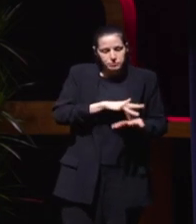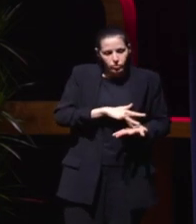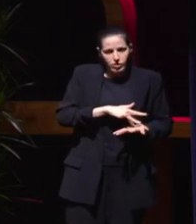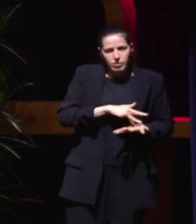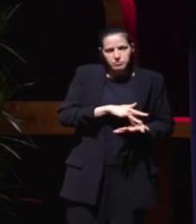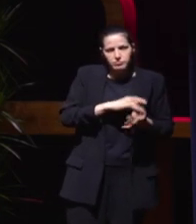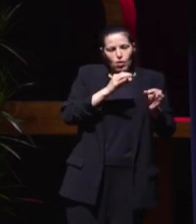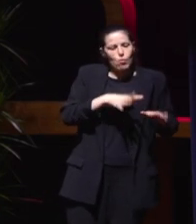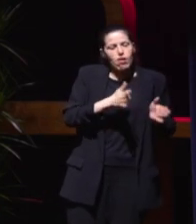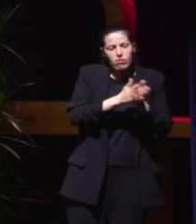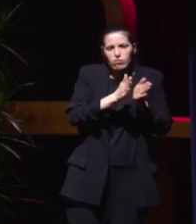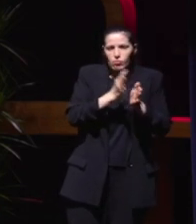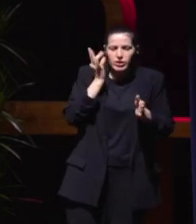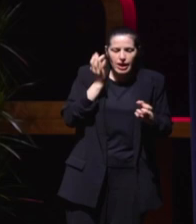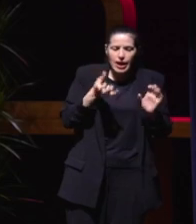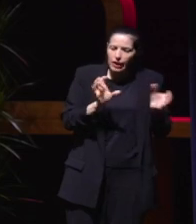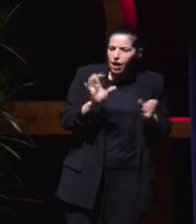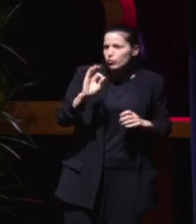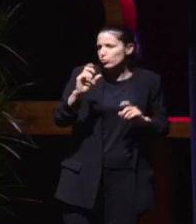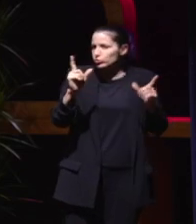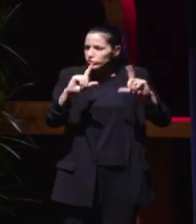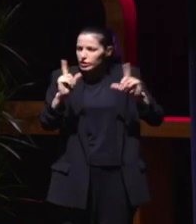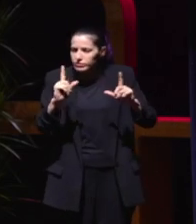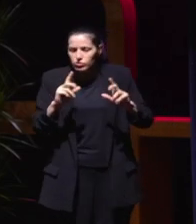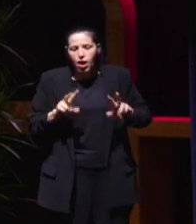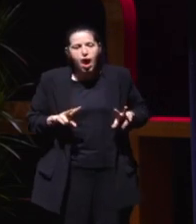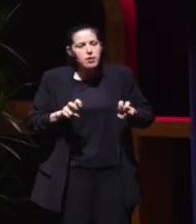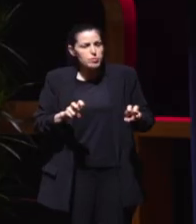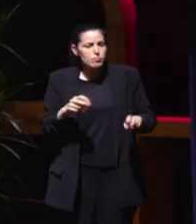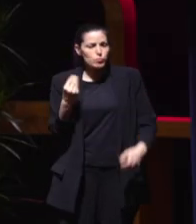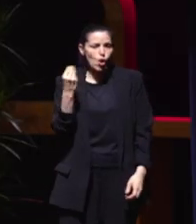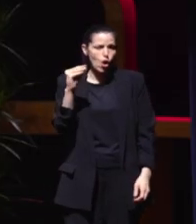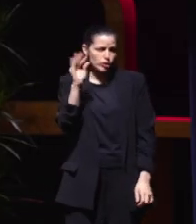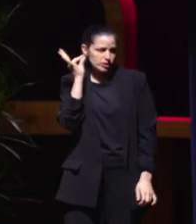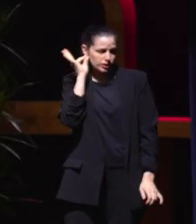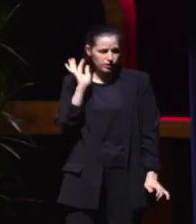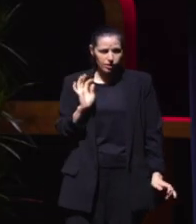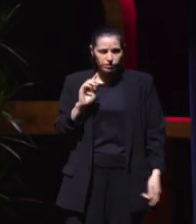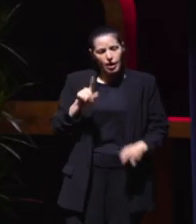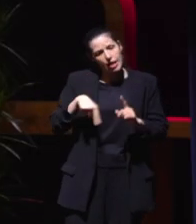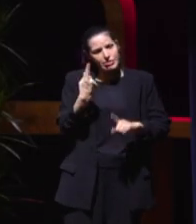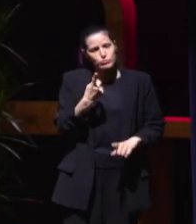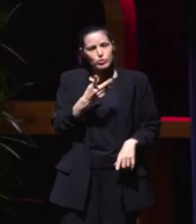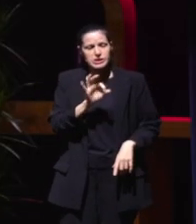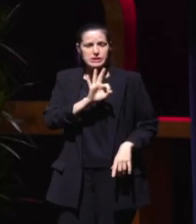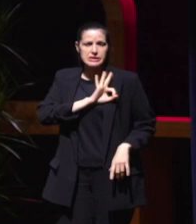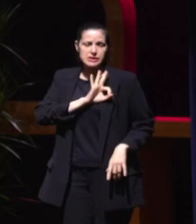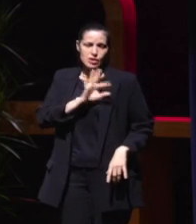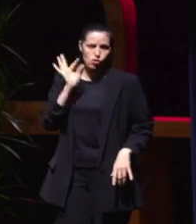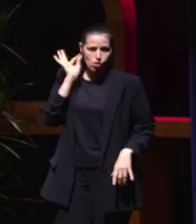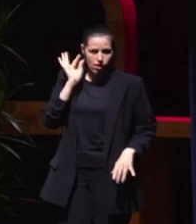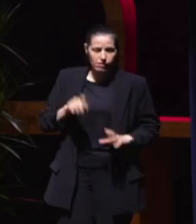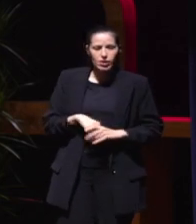o en la radio son las televisiones es que al principio eres la chiquilla y luego eres la señora y cuando eres la señora